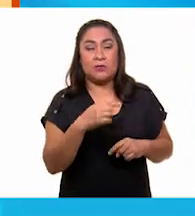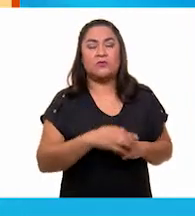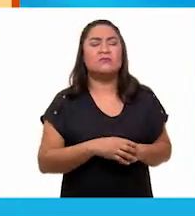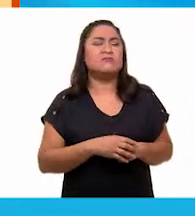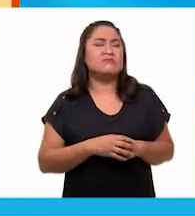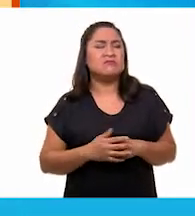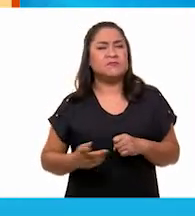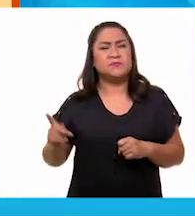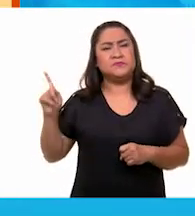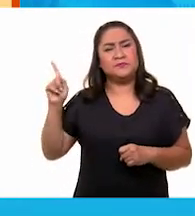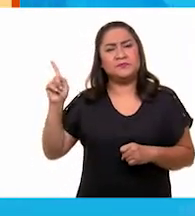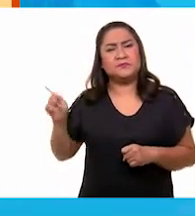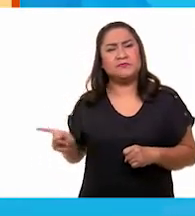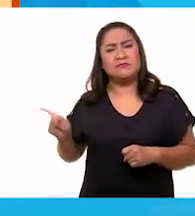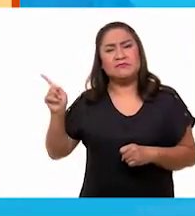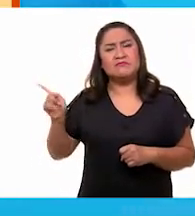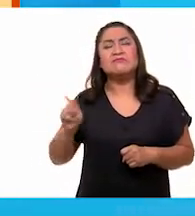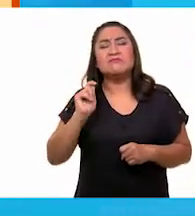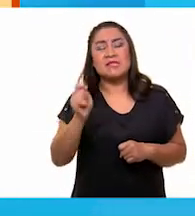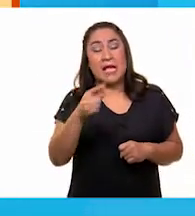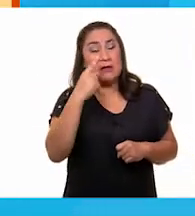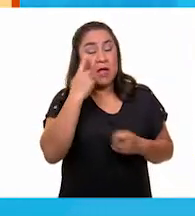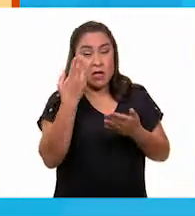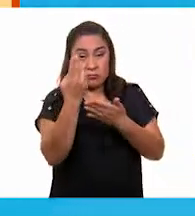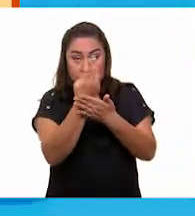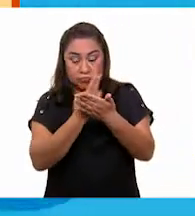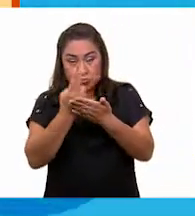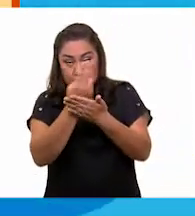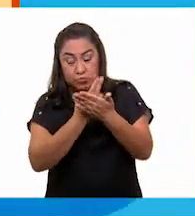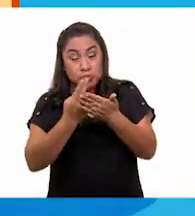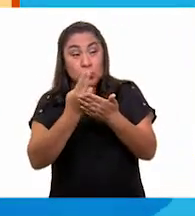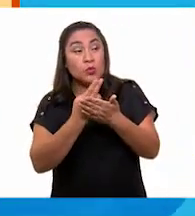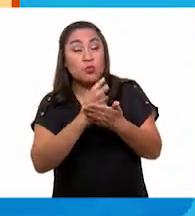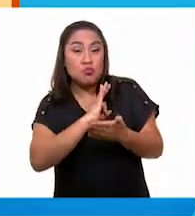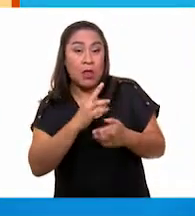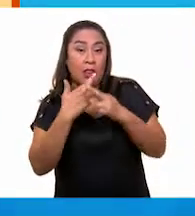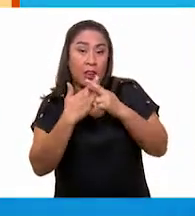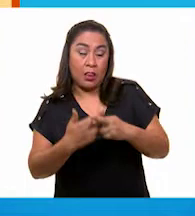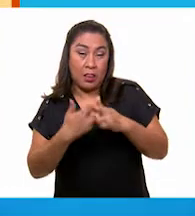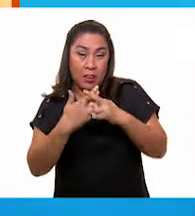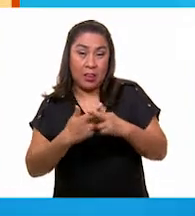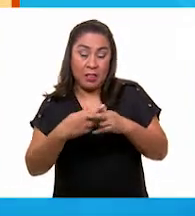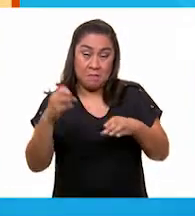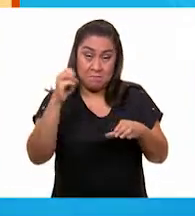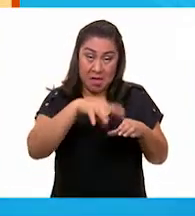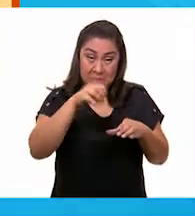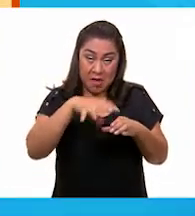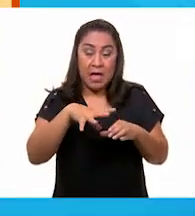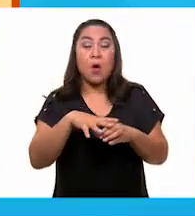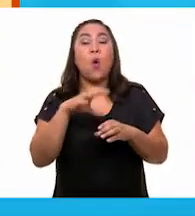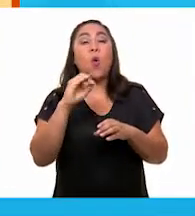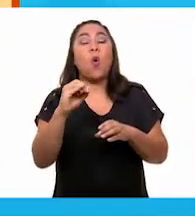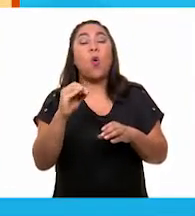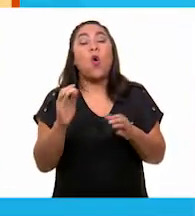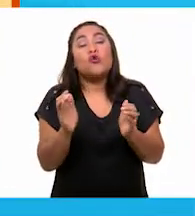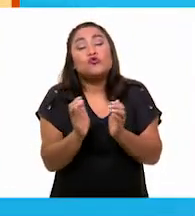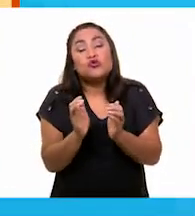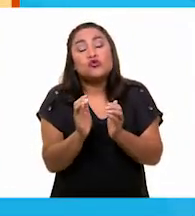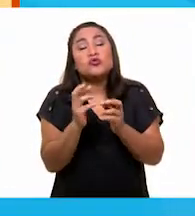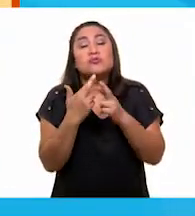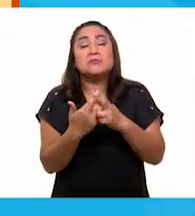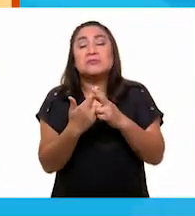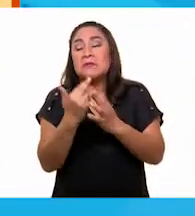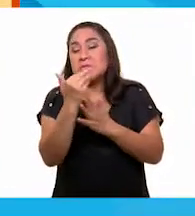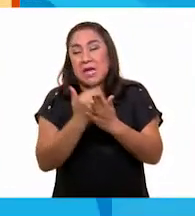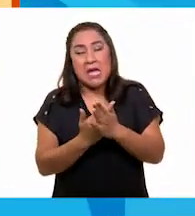quiere decir esto? Que vamos a dibujar del recipiente que le cabe más al que le cabe menos. Ah, en orden, digamos.